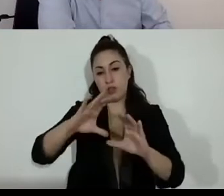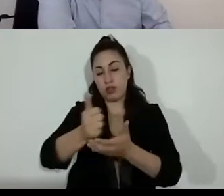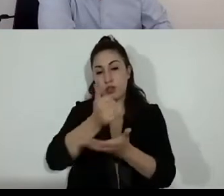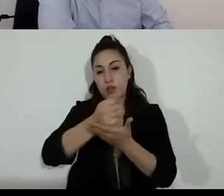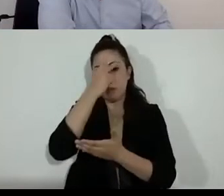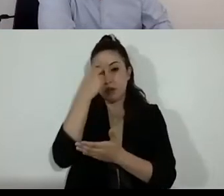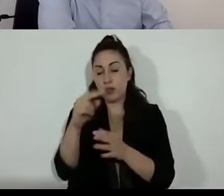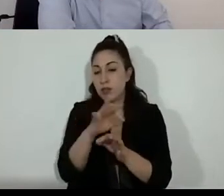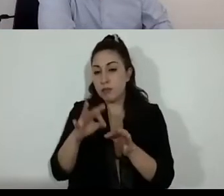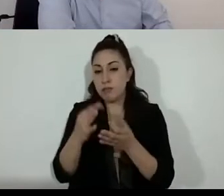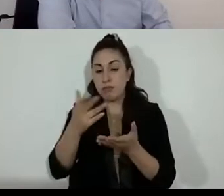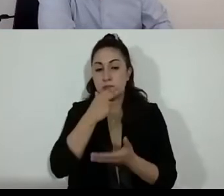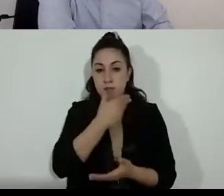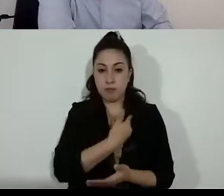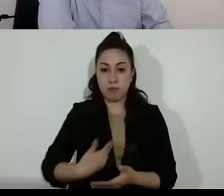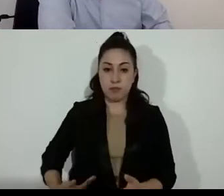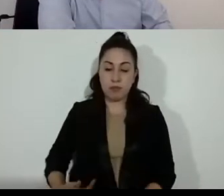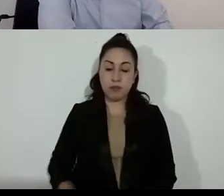Cumplida su instrucción, diputado presidente.